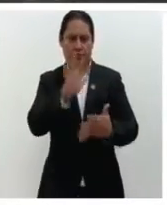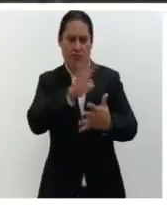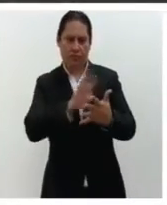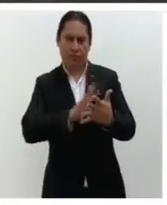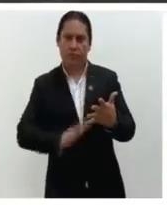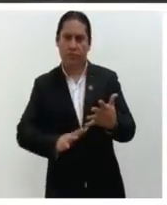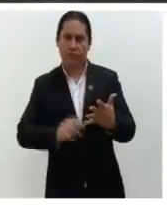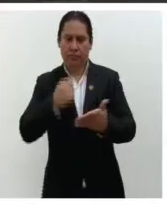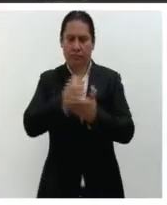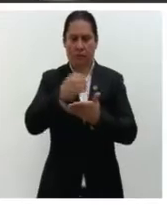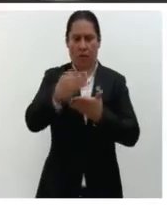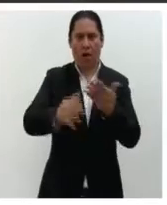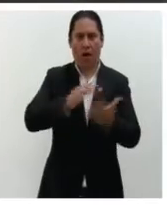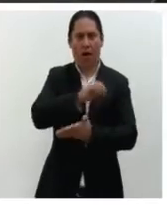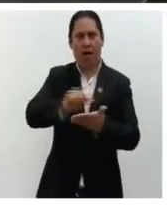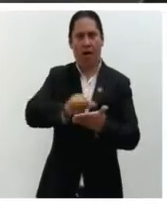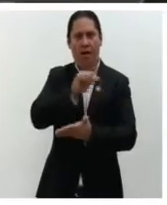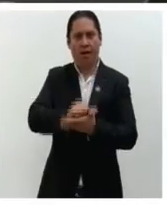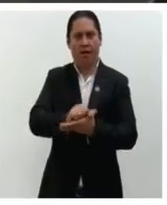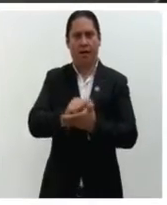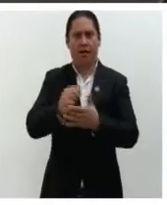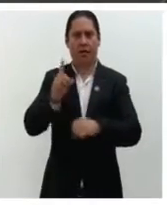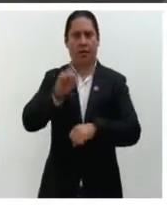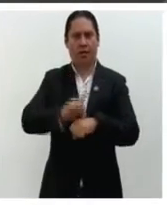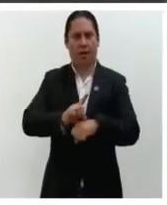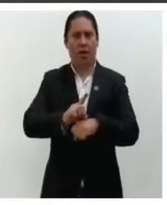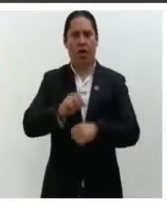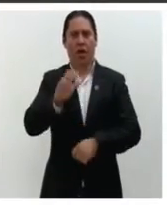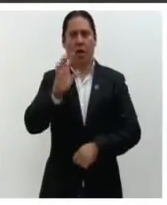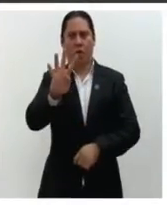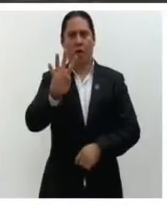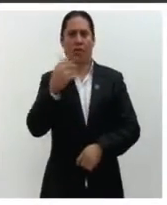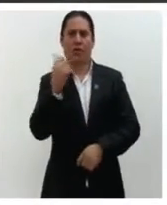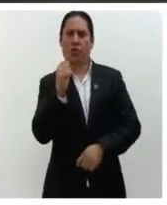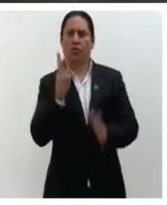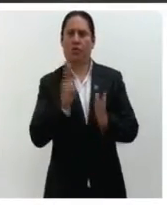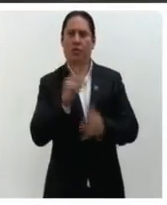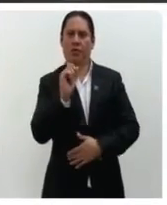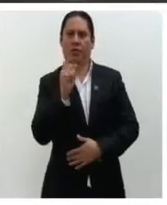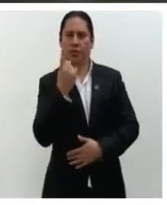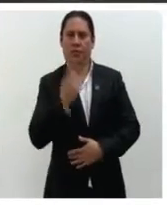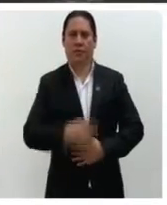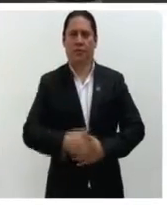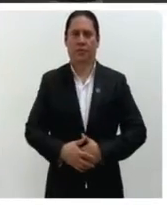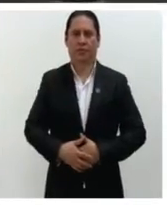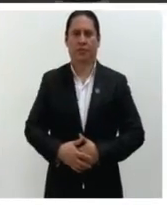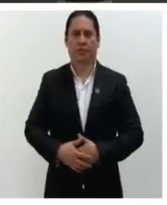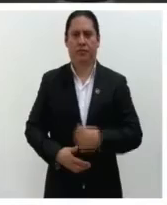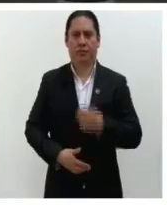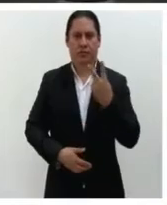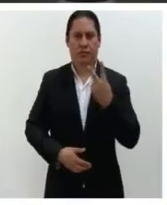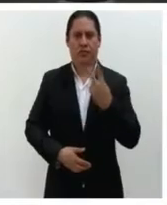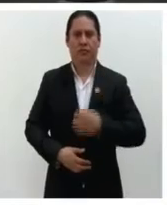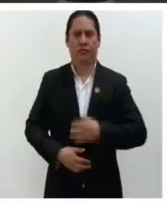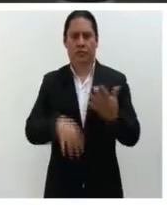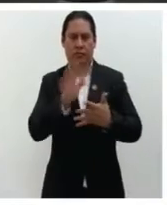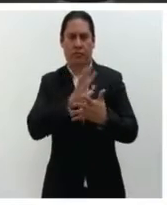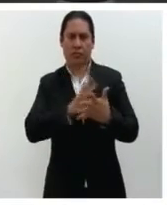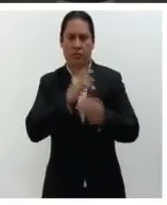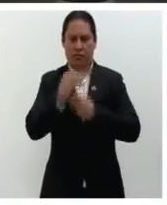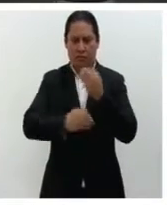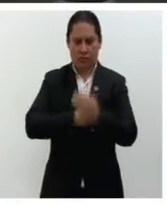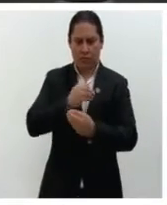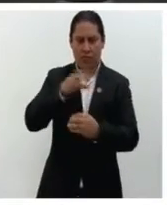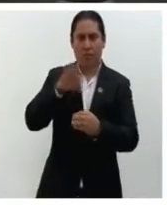su caso aprobación del acta de la sesión celebrada el 4 de agosto de 2021. Punto número 2. Lectura,